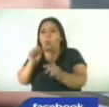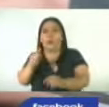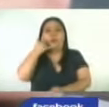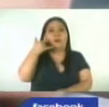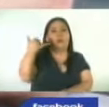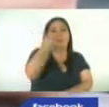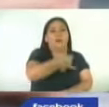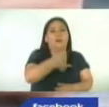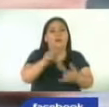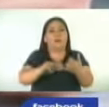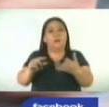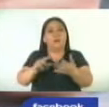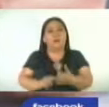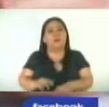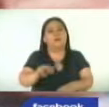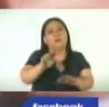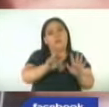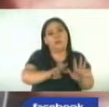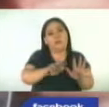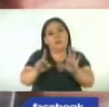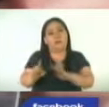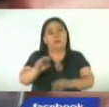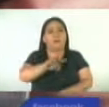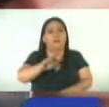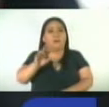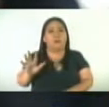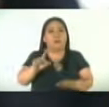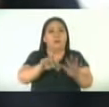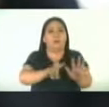al WhatsApp del BCR